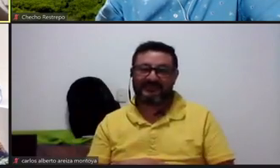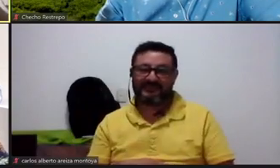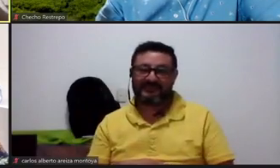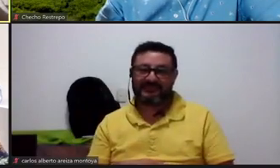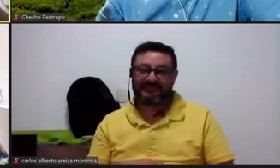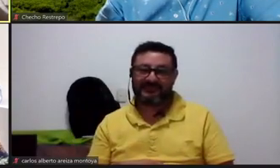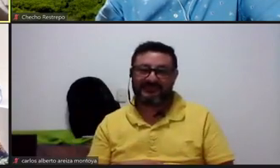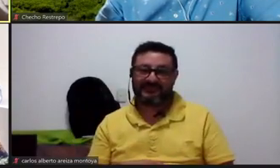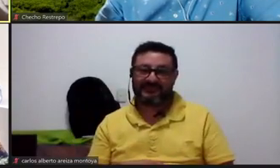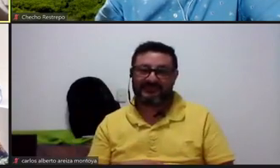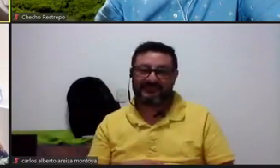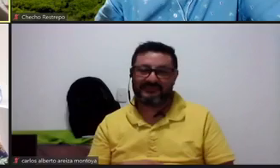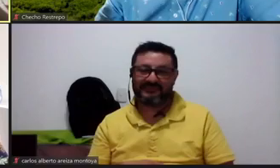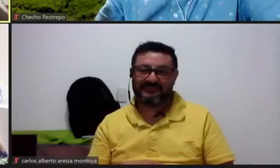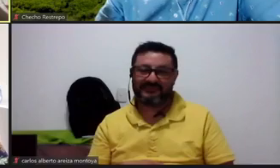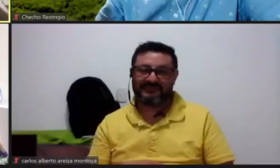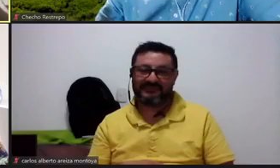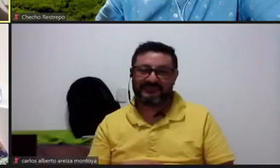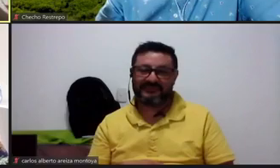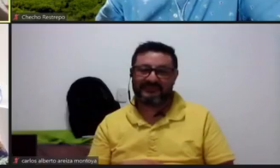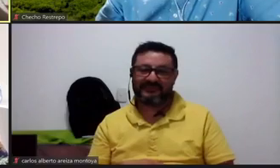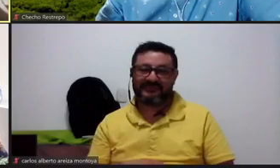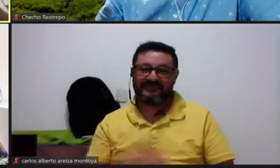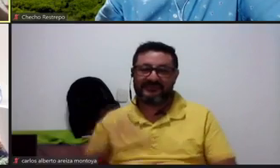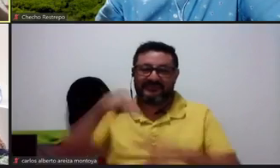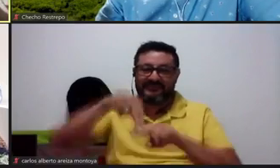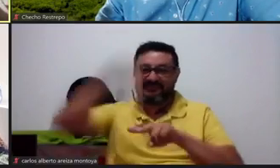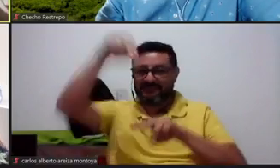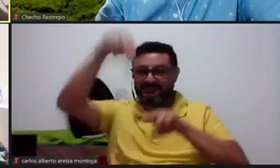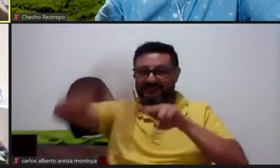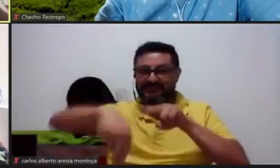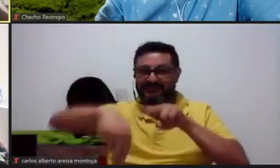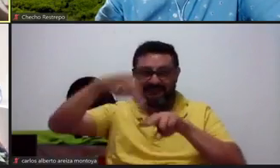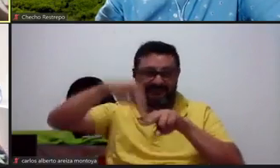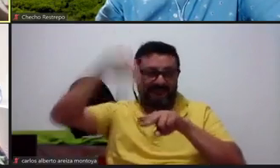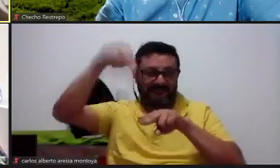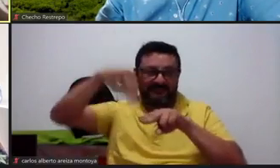Y esos años siguientes yo solo competí trampolín, no competí plataforma.